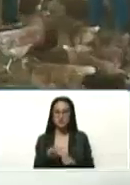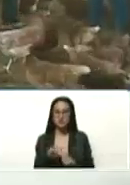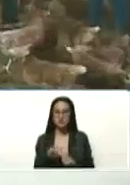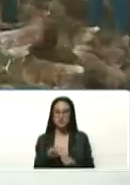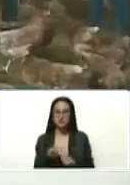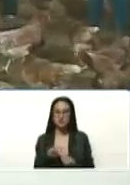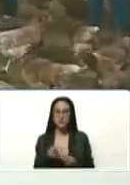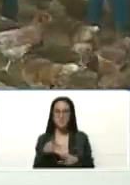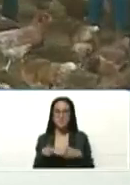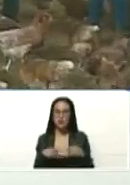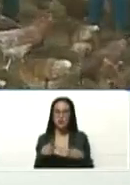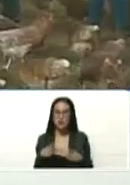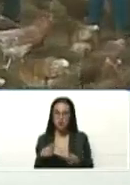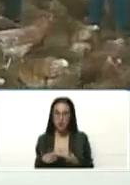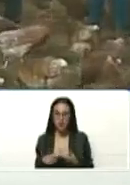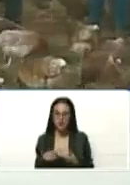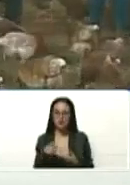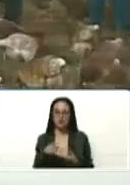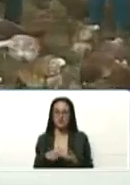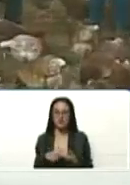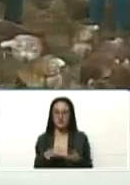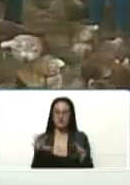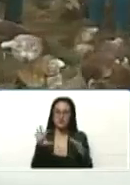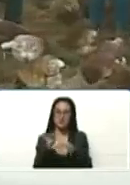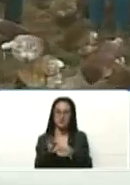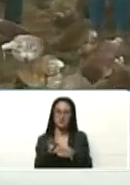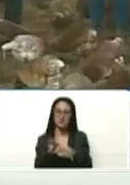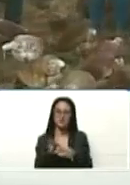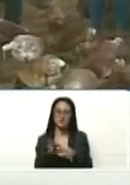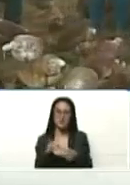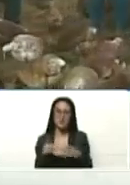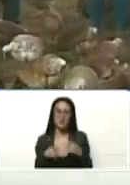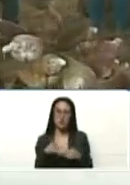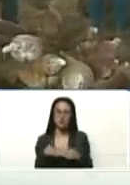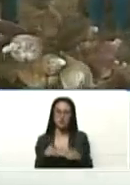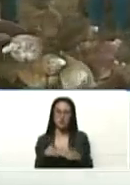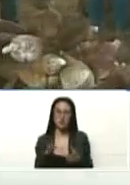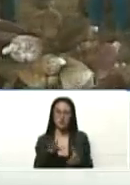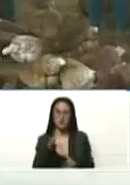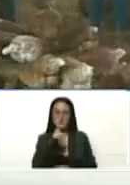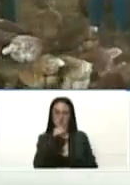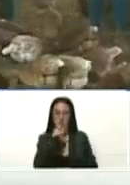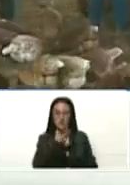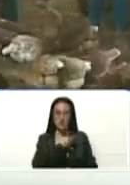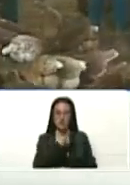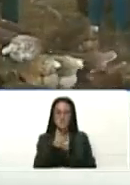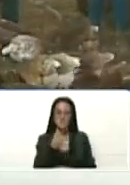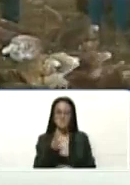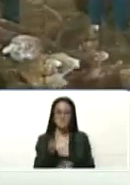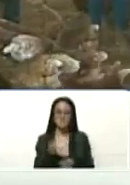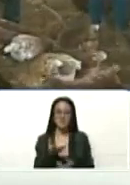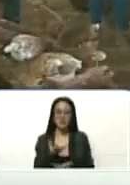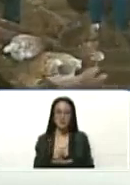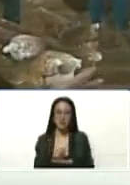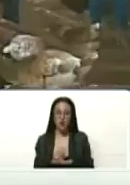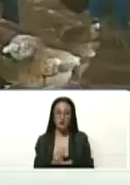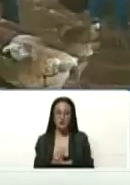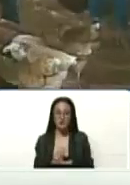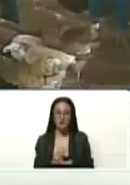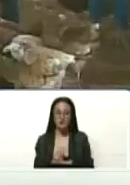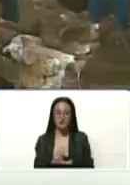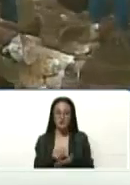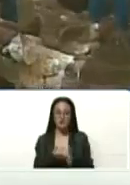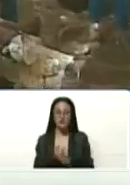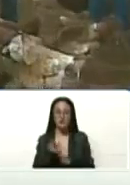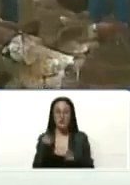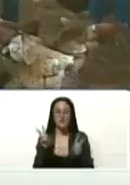con los productores, con las productoras vinculadas, en este caso a la producción avícola del estado de Monagas. Eso tiene que ver mucho con